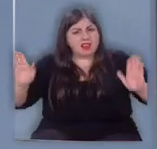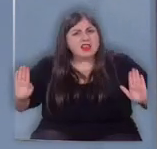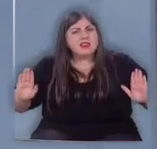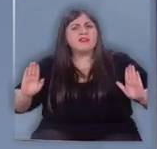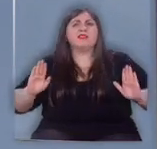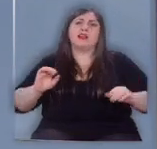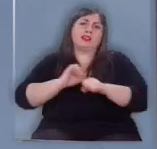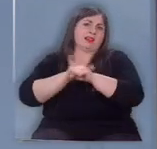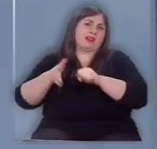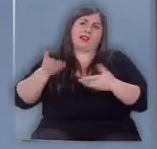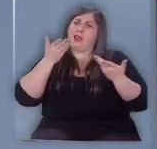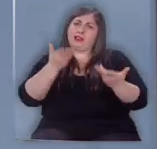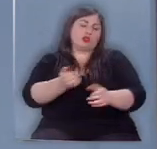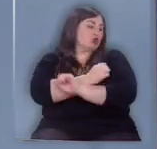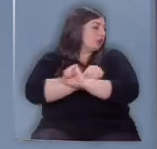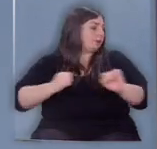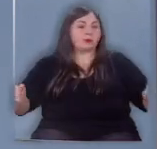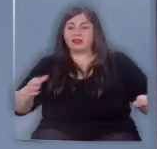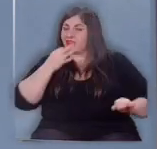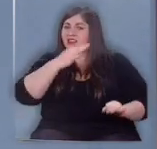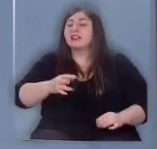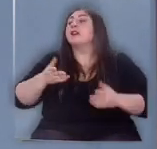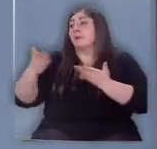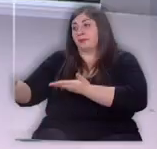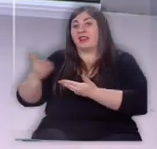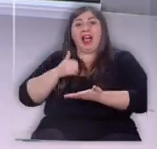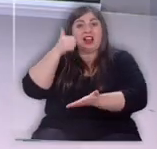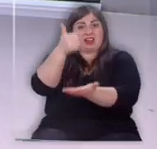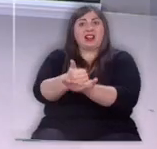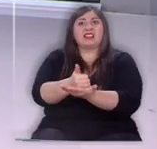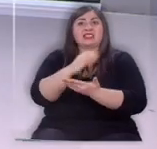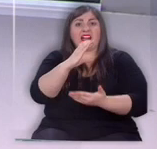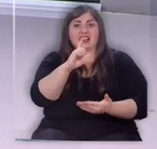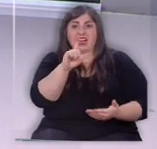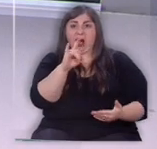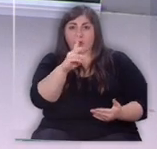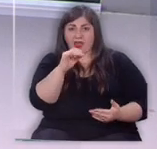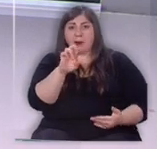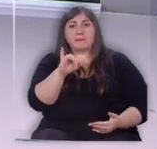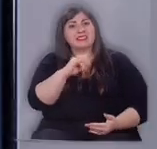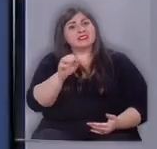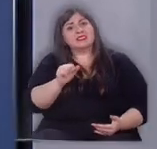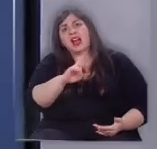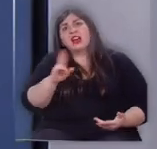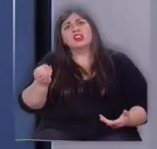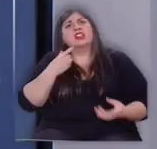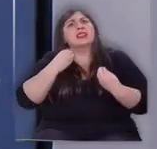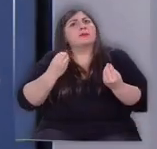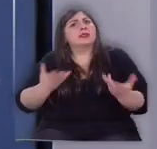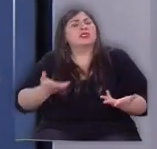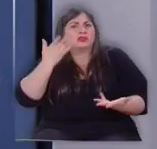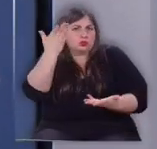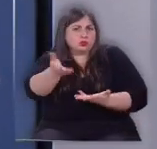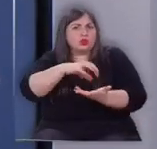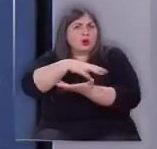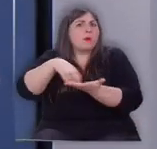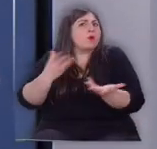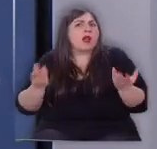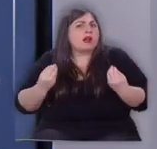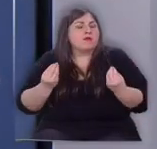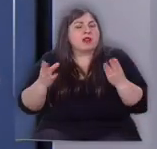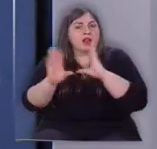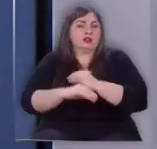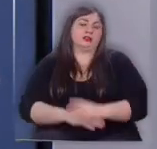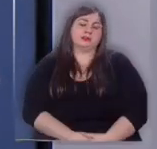coronavirus, lo cual es absolutamente insostenible. Estamos con la alcaldesa Claudia Pizarro para hablar sobre este tema. Alcaldesa, primero que nada, ¿cómo toma esta situación que se ha desarrollado en su comuna? Buenas noches.